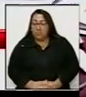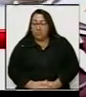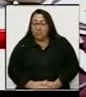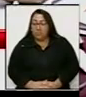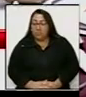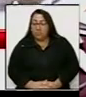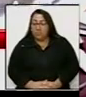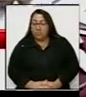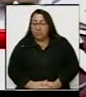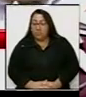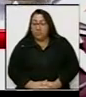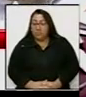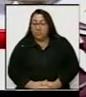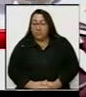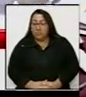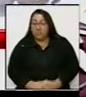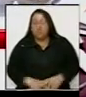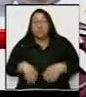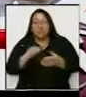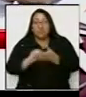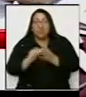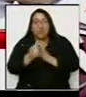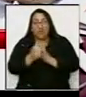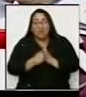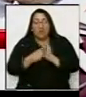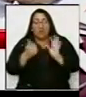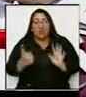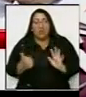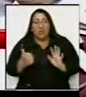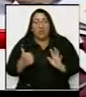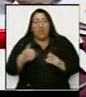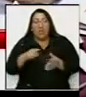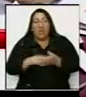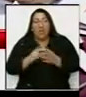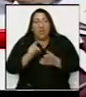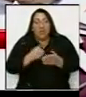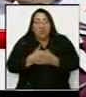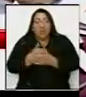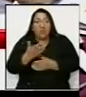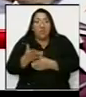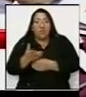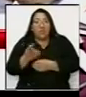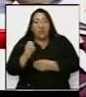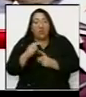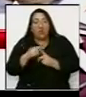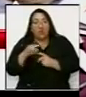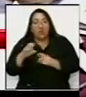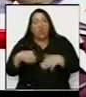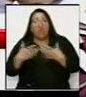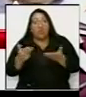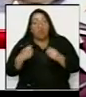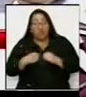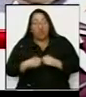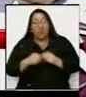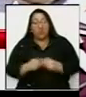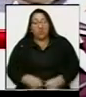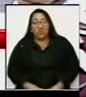Y ahí se podría exceptuar el artículo 6, ya que esto va a impedir que la Contraloría pueda